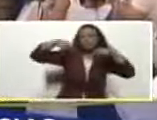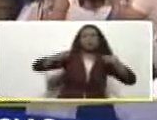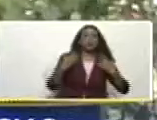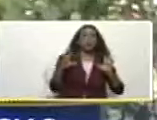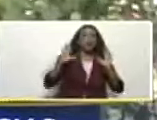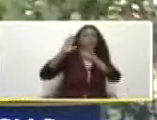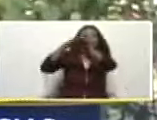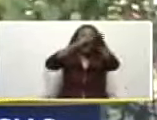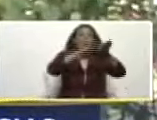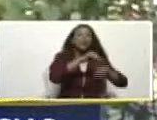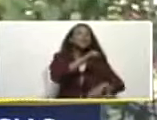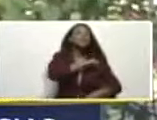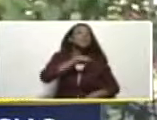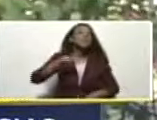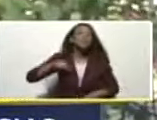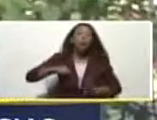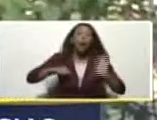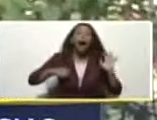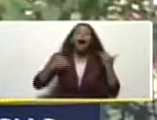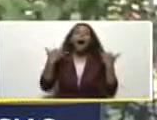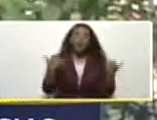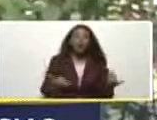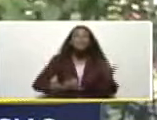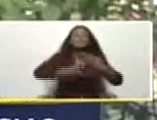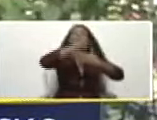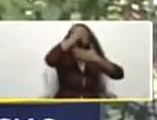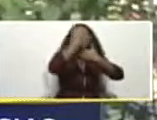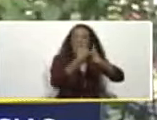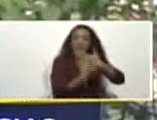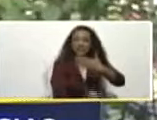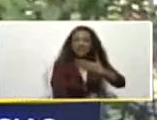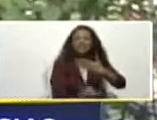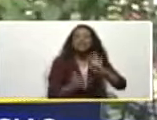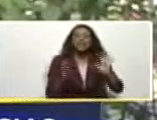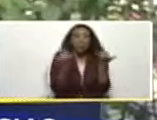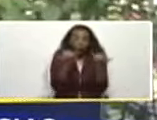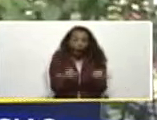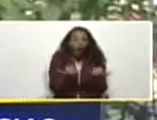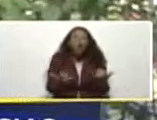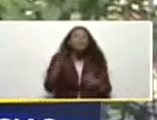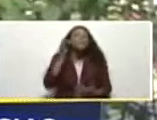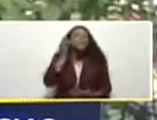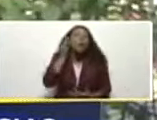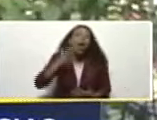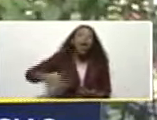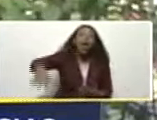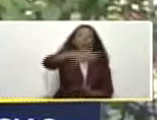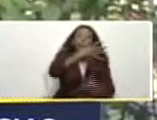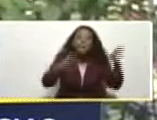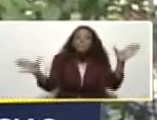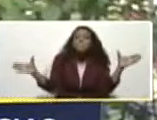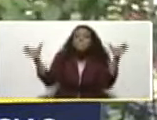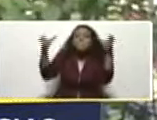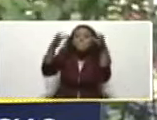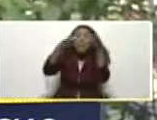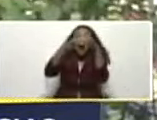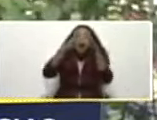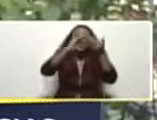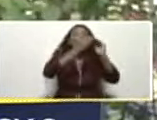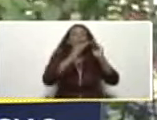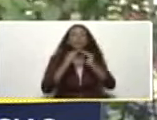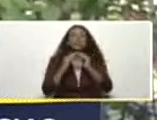las convocatorias. Ahora son proyectos de mujeres que construyen tejido y